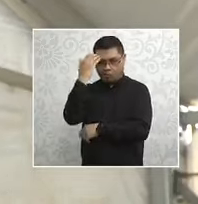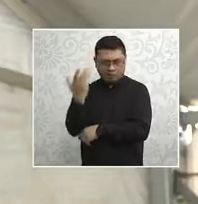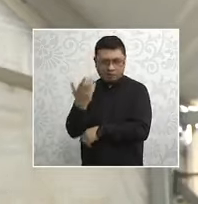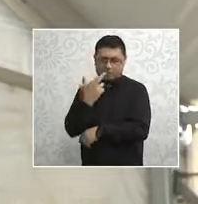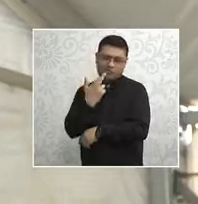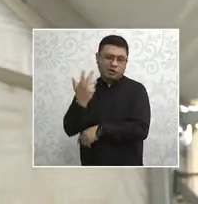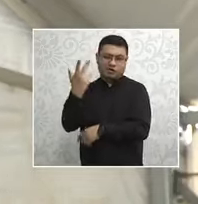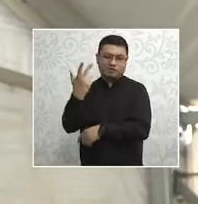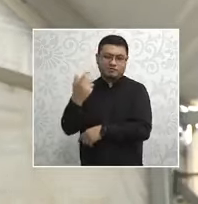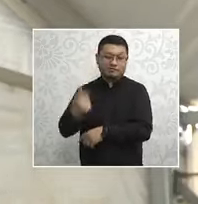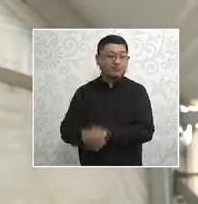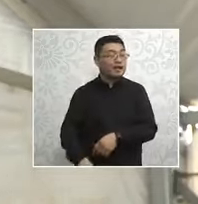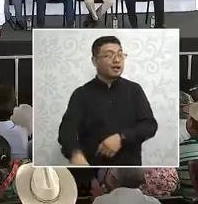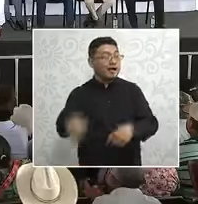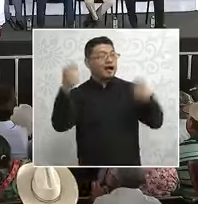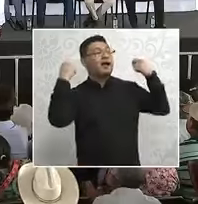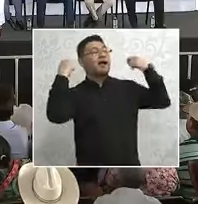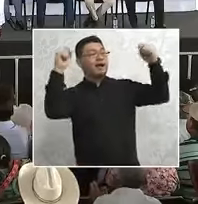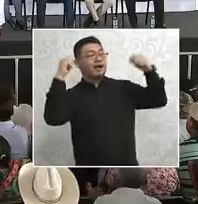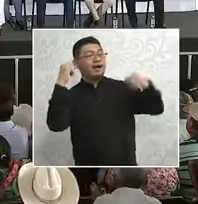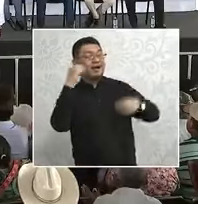social nosotros